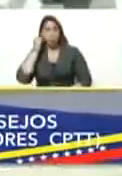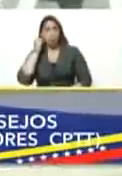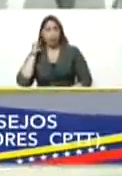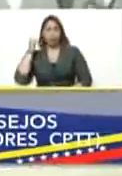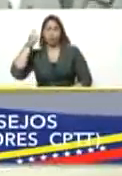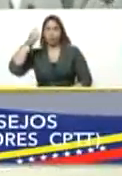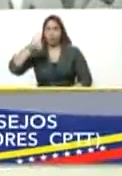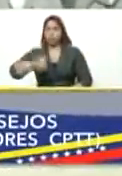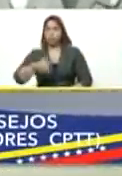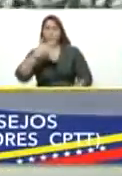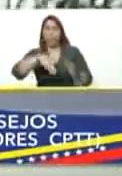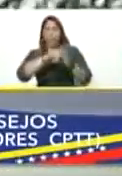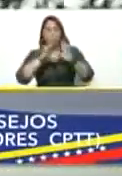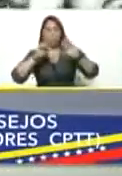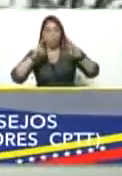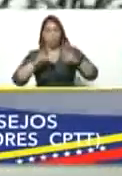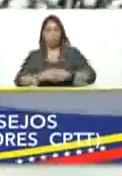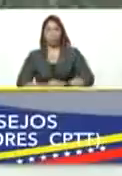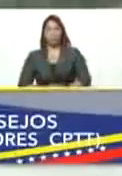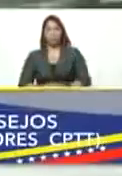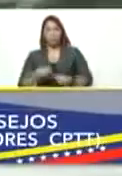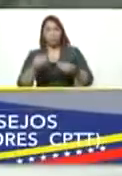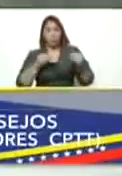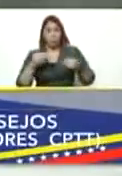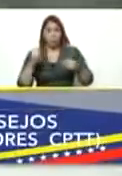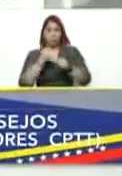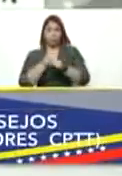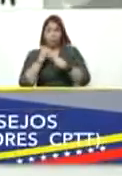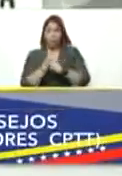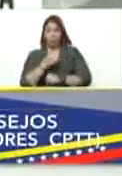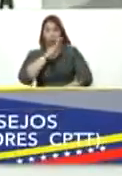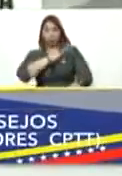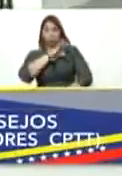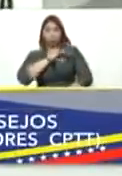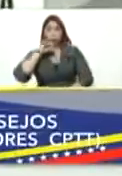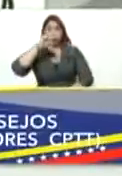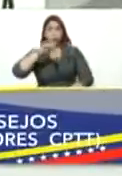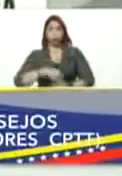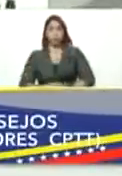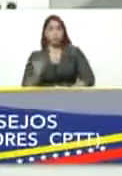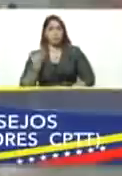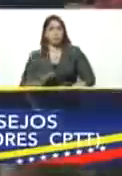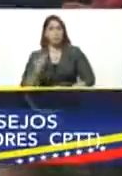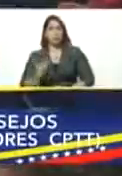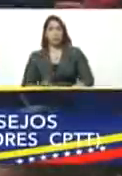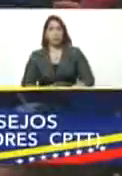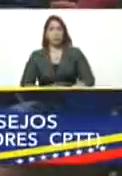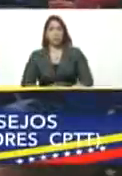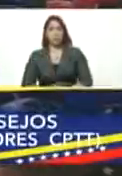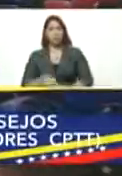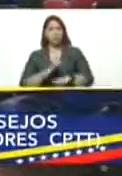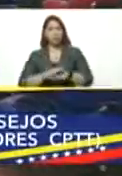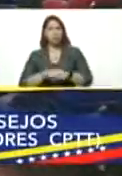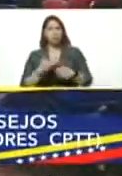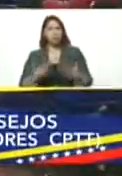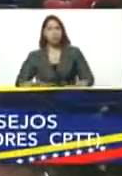Entonces, volviendo al tema, el modelo de gestión socialista es vital. ¿Por qué es